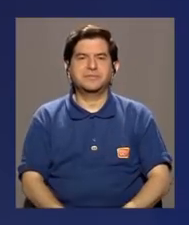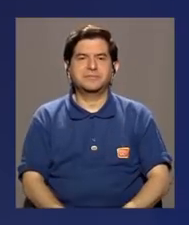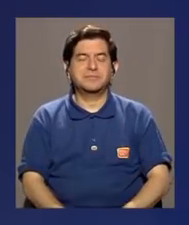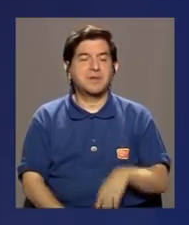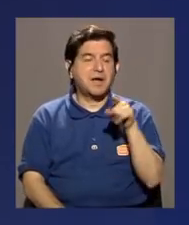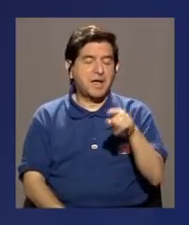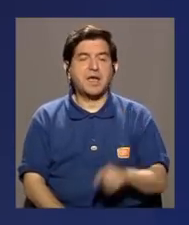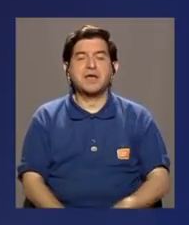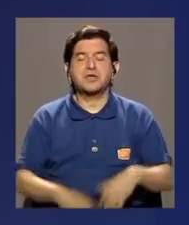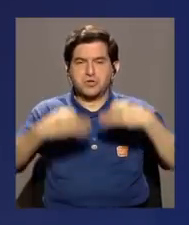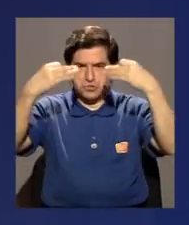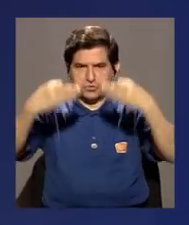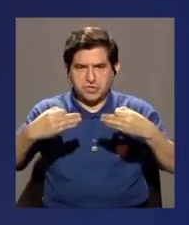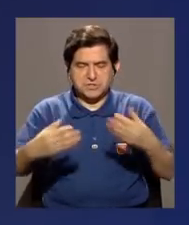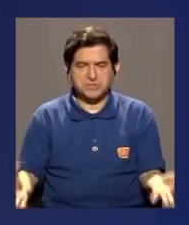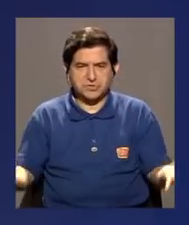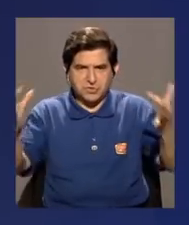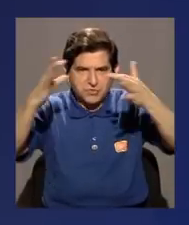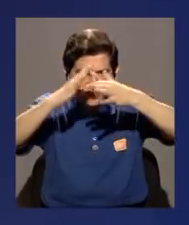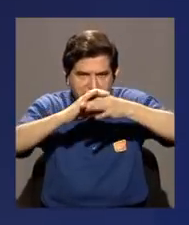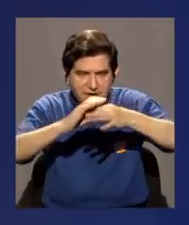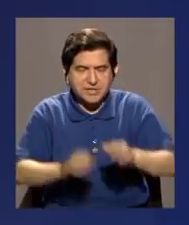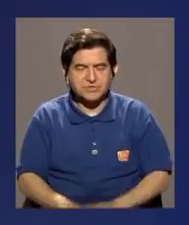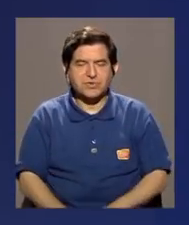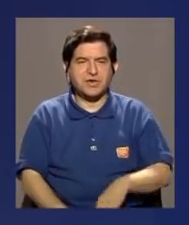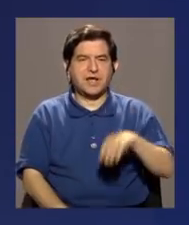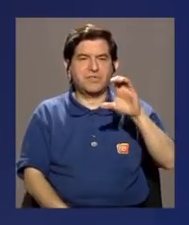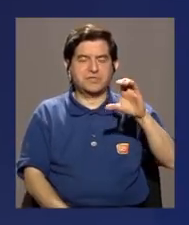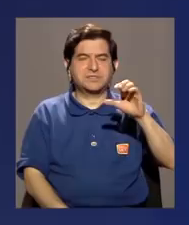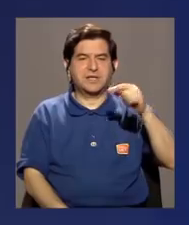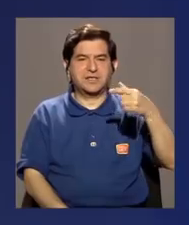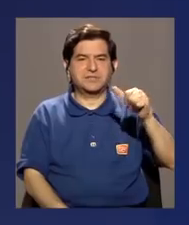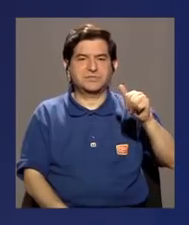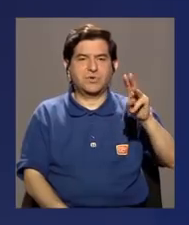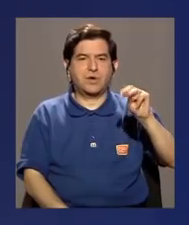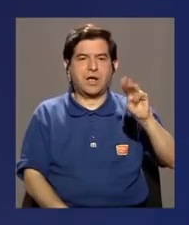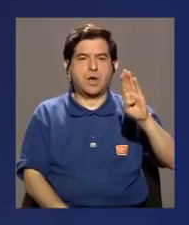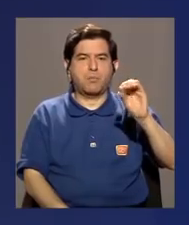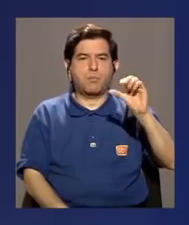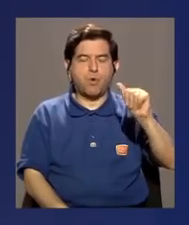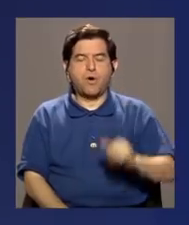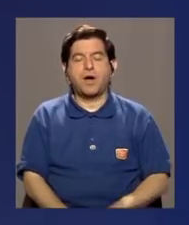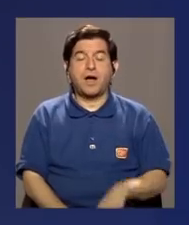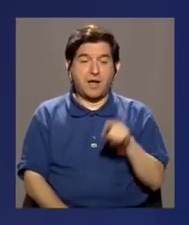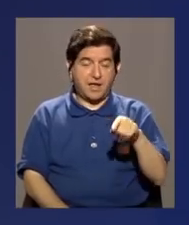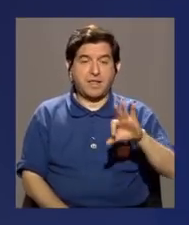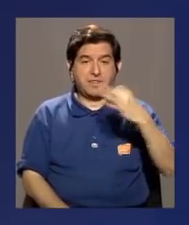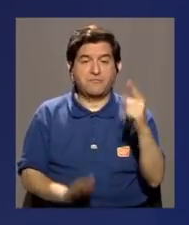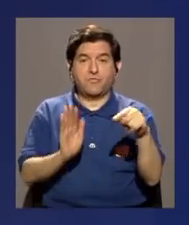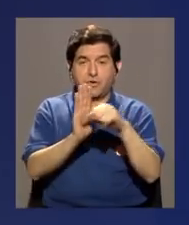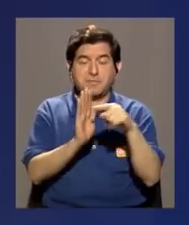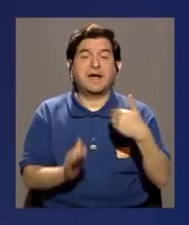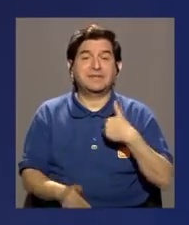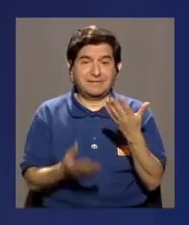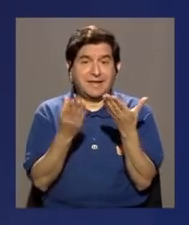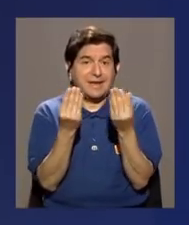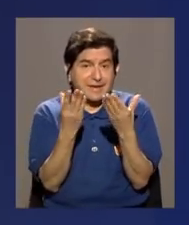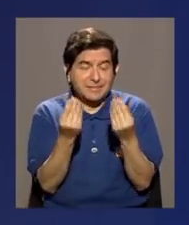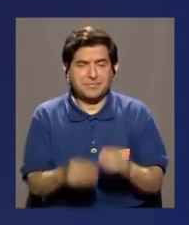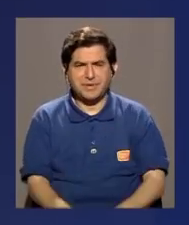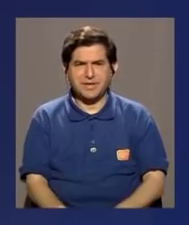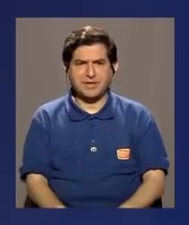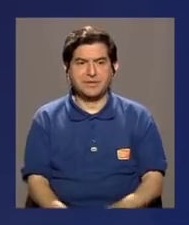cuando ellos emitieron un criterio al respecto de celso gamboa y negativo tenía mucho miedo y